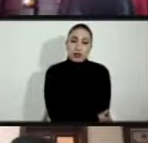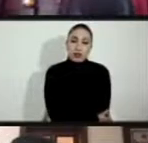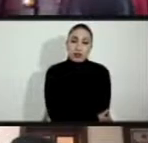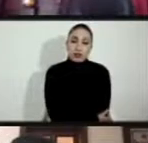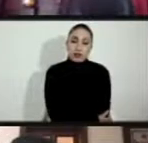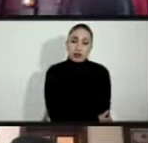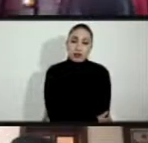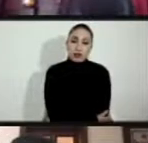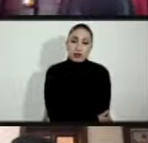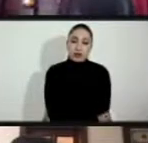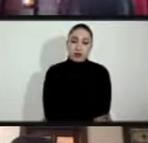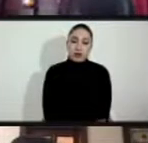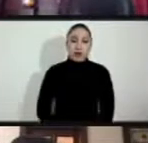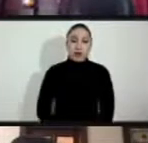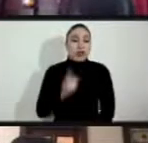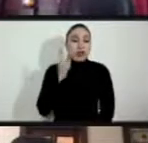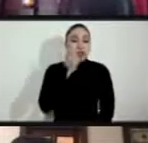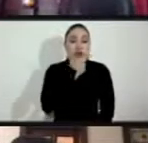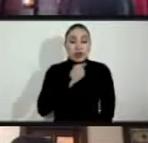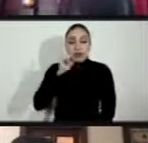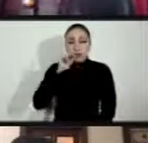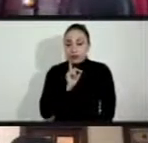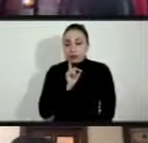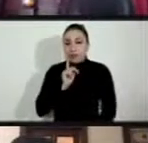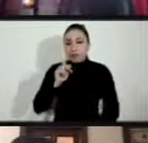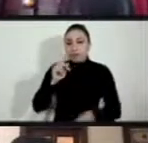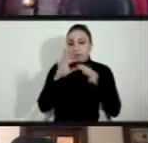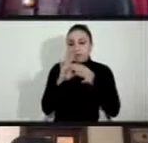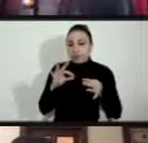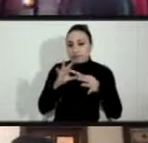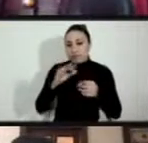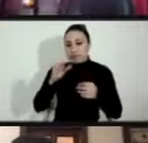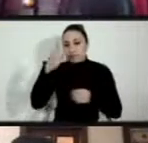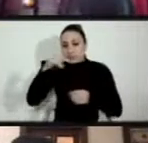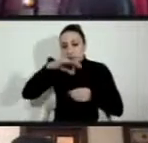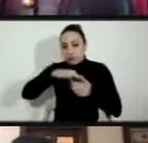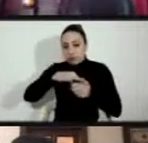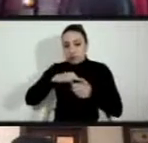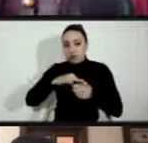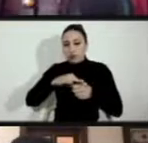¿Alguna o algún diputado desea razonar su voto?